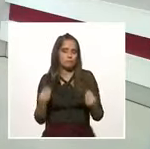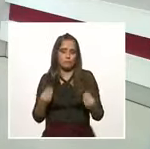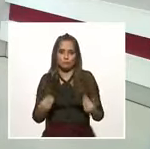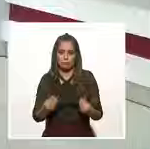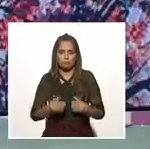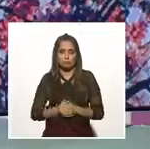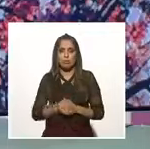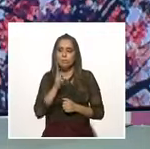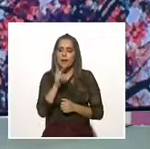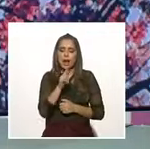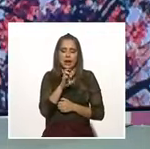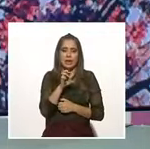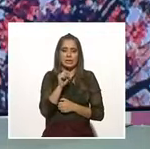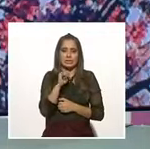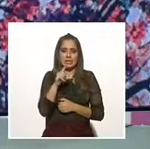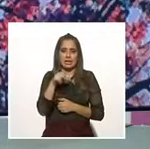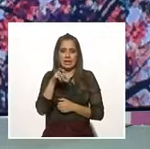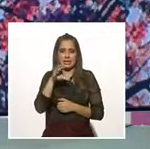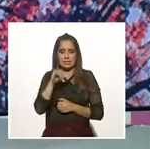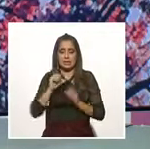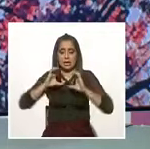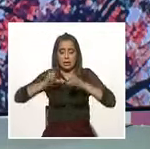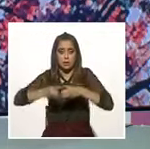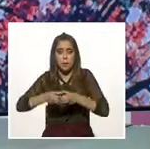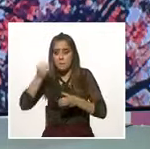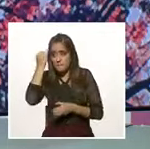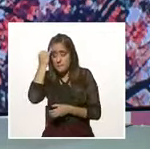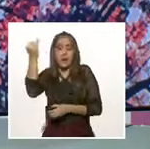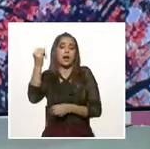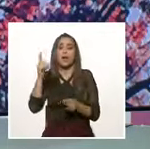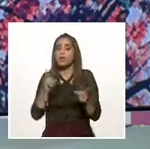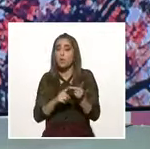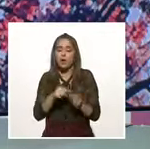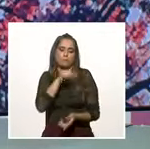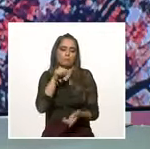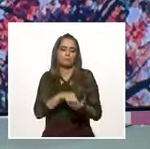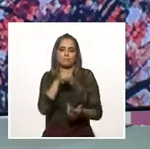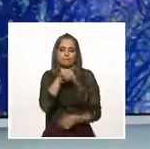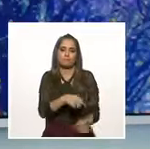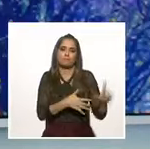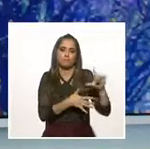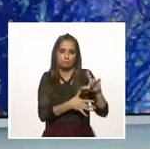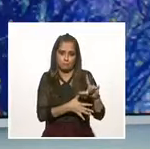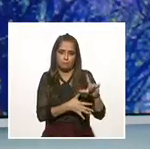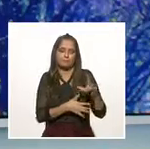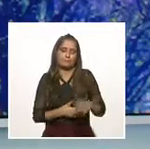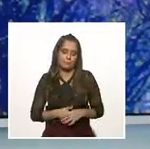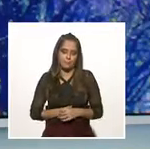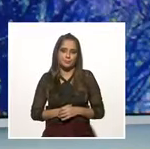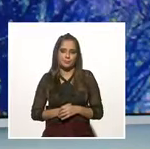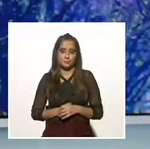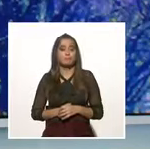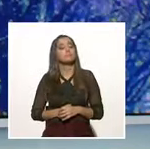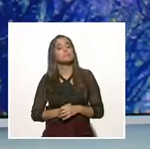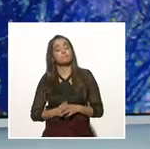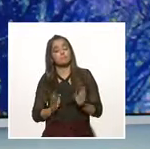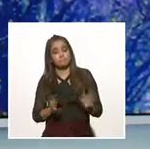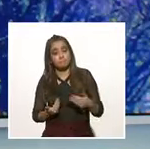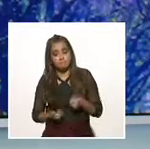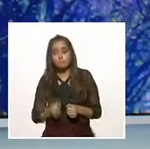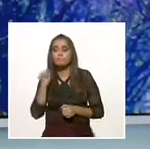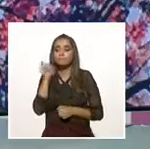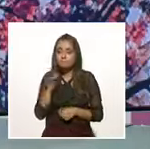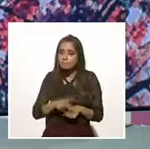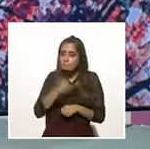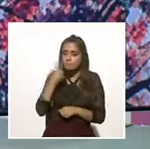el término de resiliencia comunitaria nace en Latinoamérica. ¿Ah, sí? Así es. Ah, ajá. ¿Por qué? Porque aquí es donde se